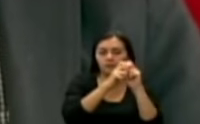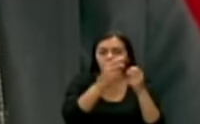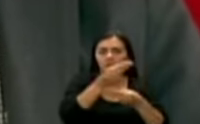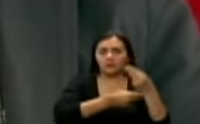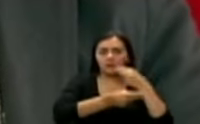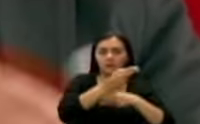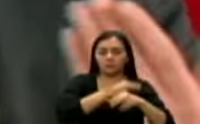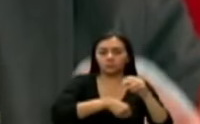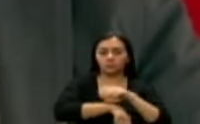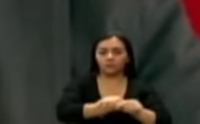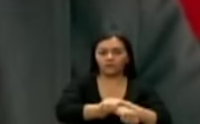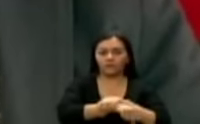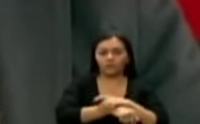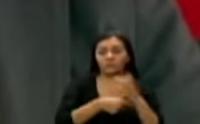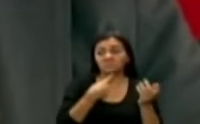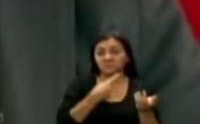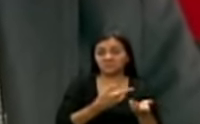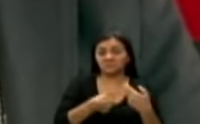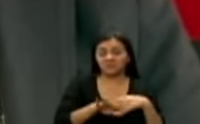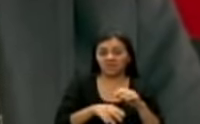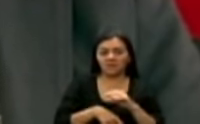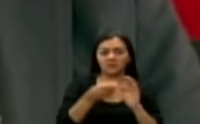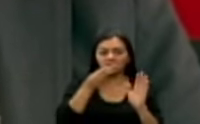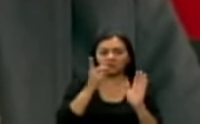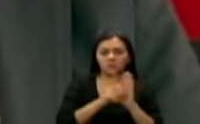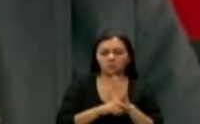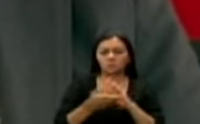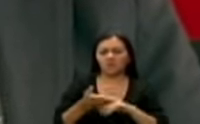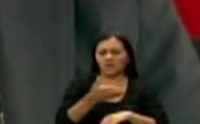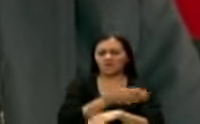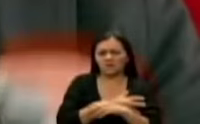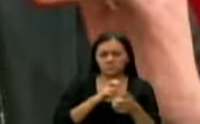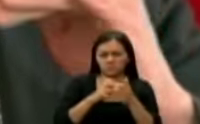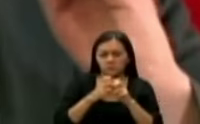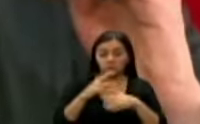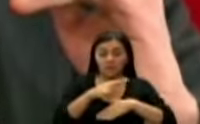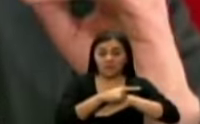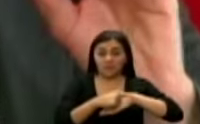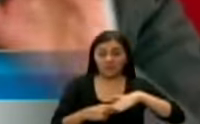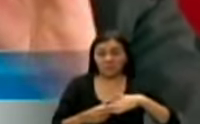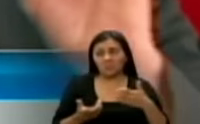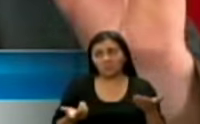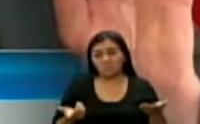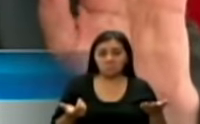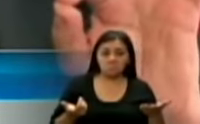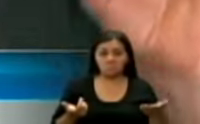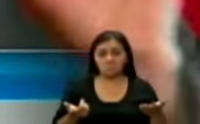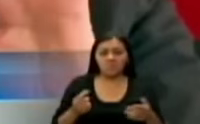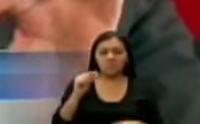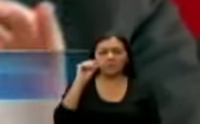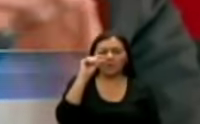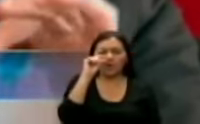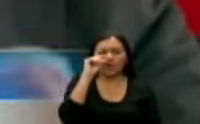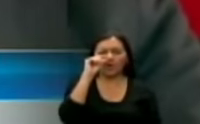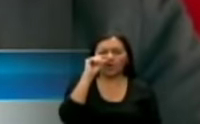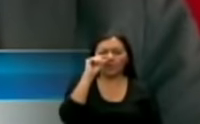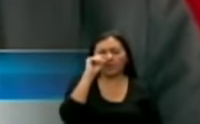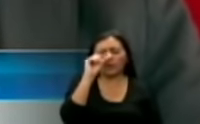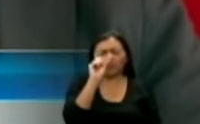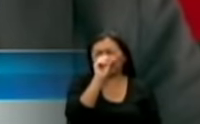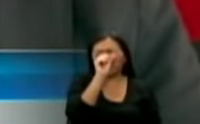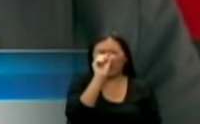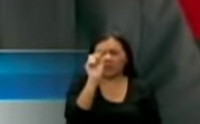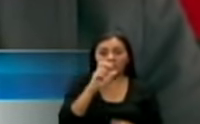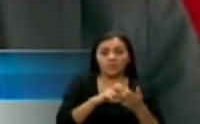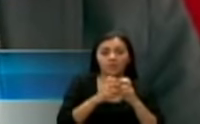fútbol, algo que ha sido denunciado en más de una oportunidad, porque me parece que afecta a una capa pequeña de aquellos que tienen los